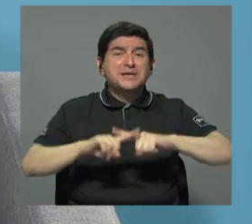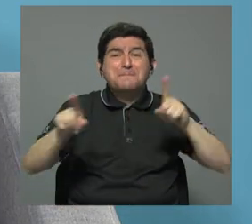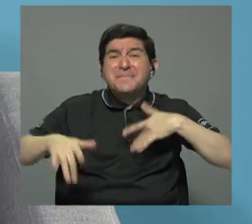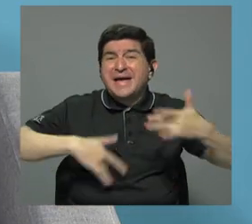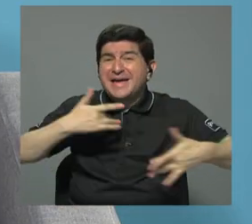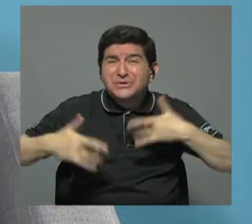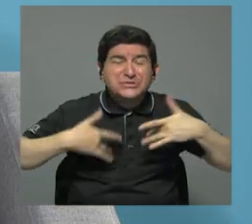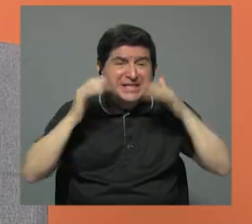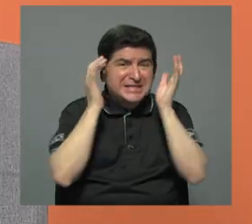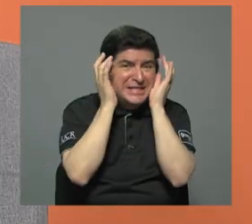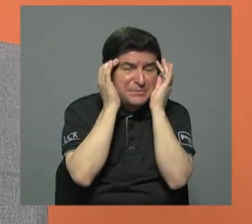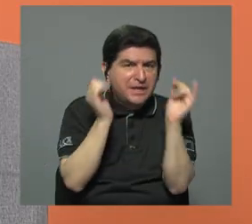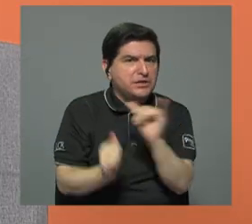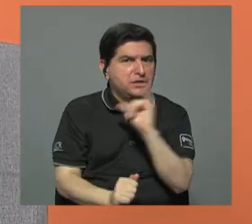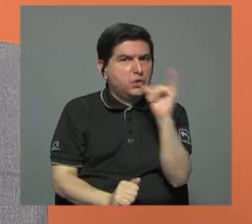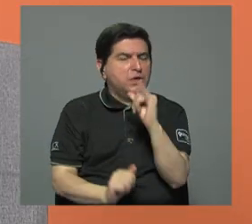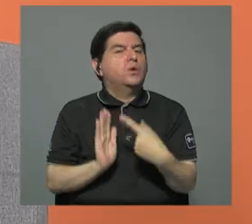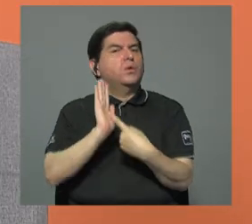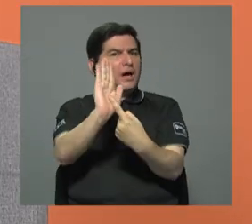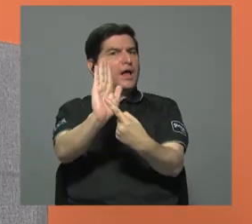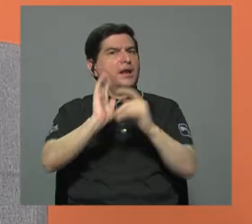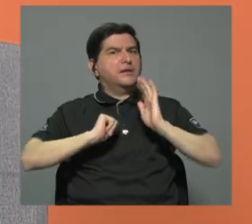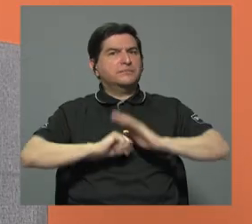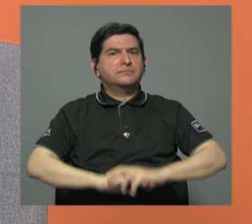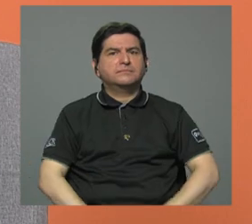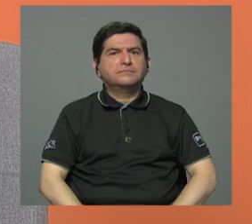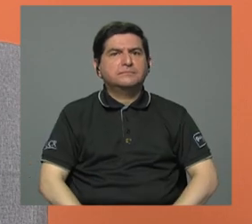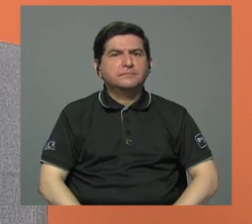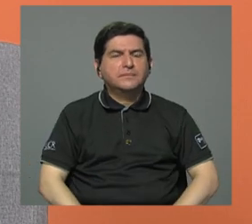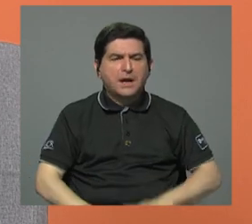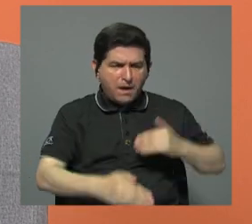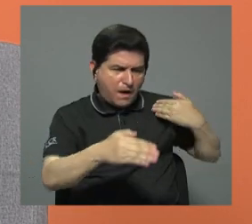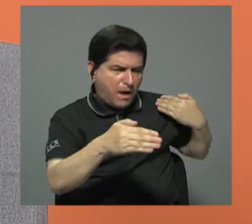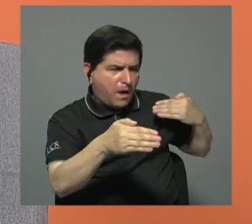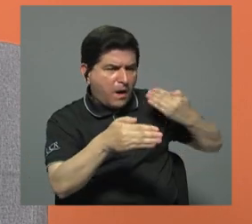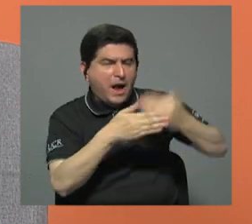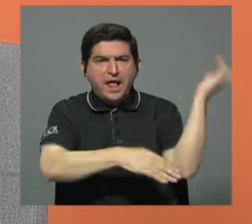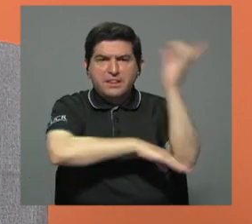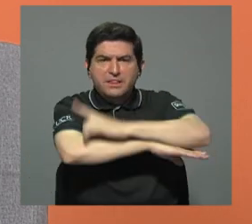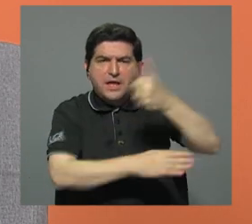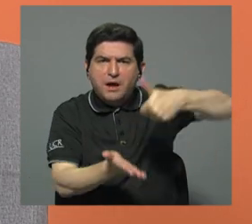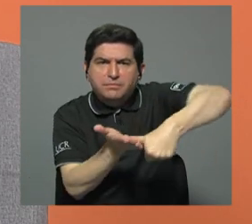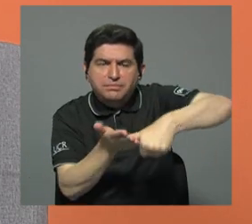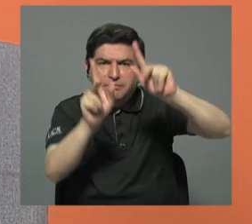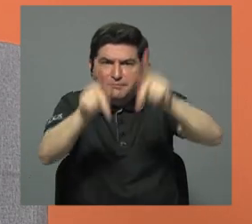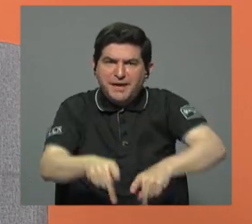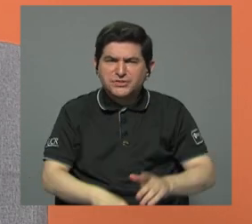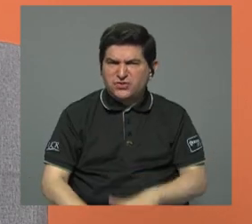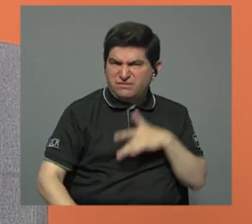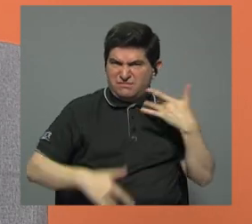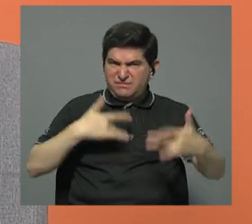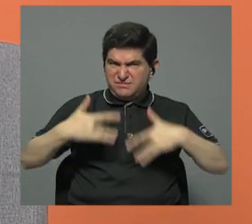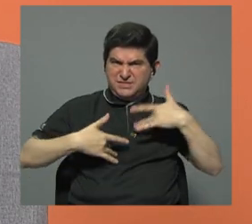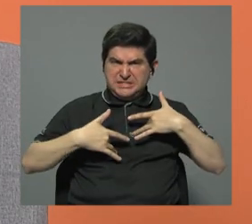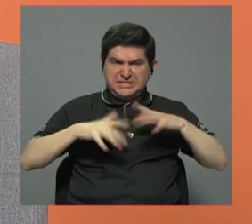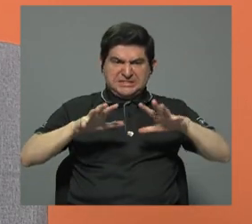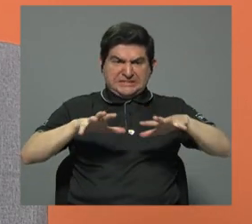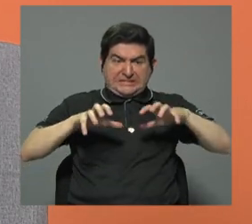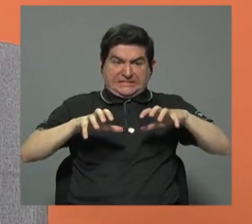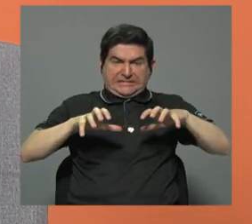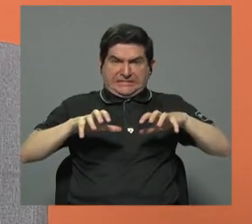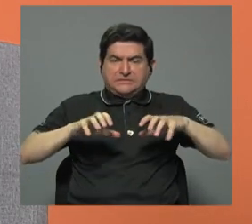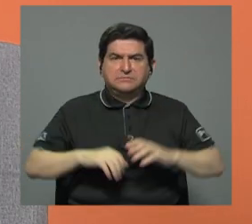sentimiento de la preocupación también está muy patente. Entonces, conforme más nos acercamos al día de las elecciones, las personas sienten pues más estrés y